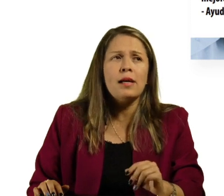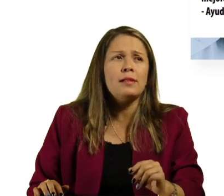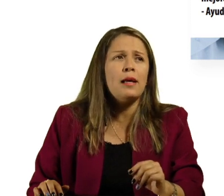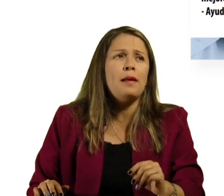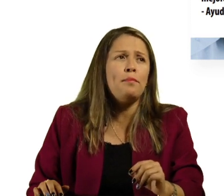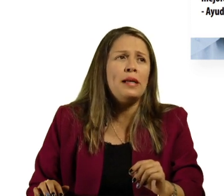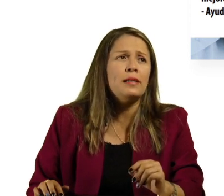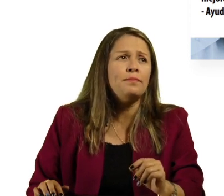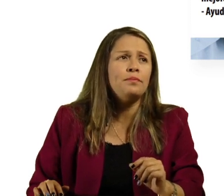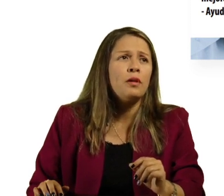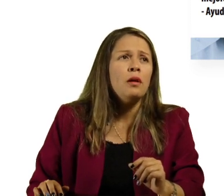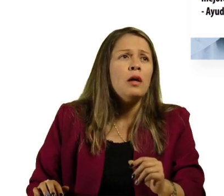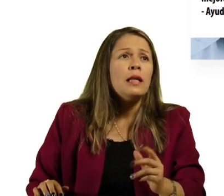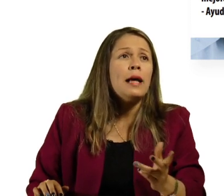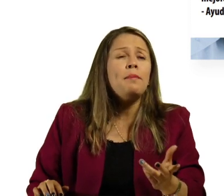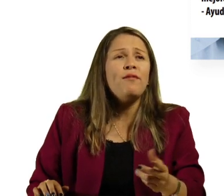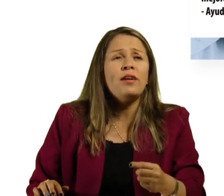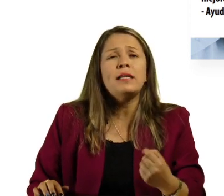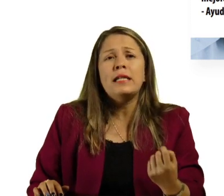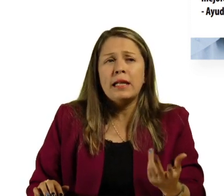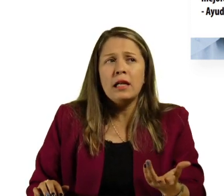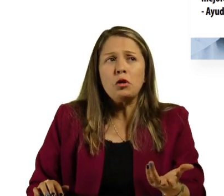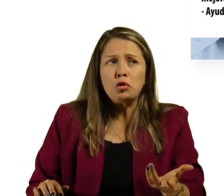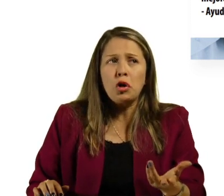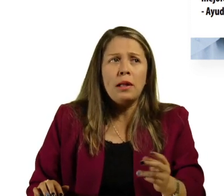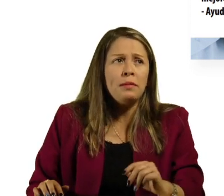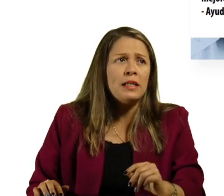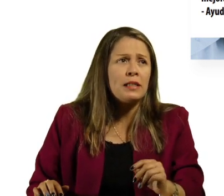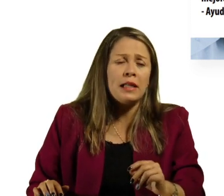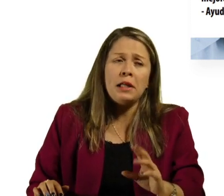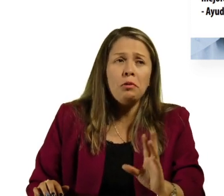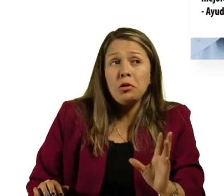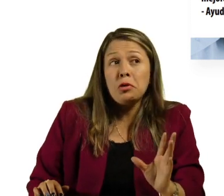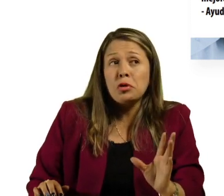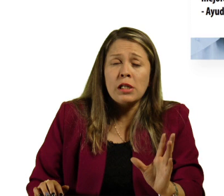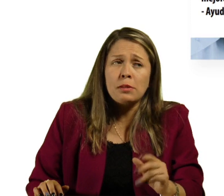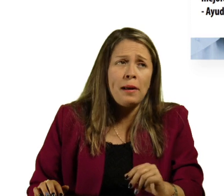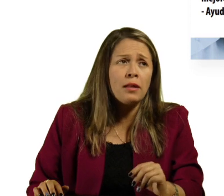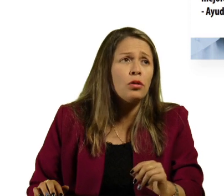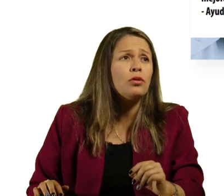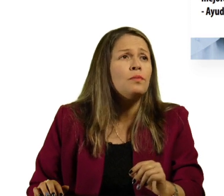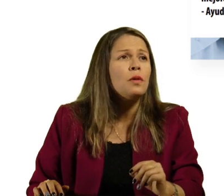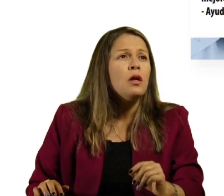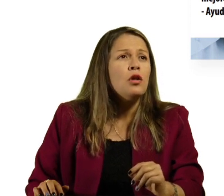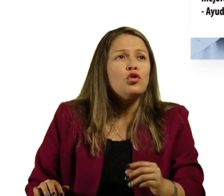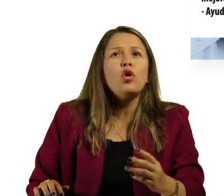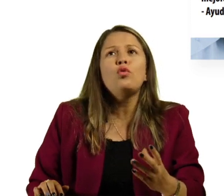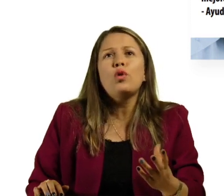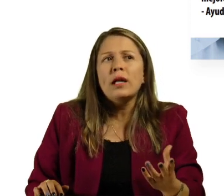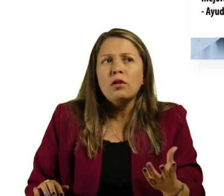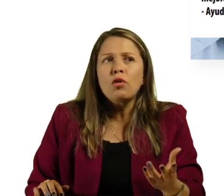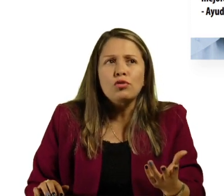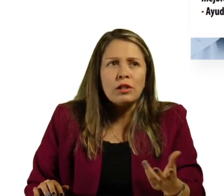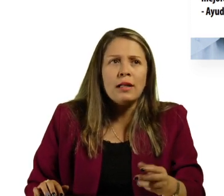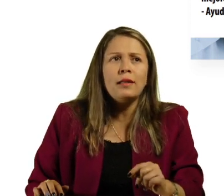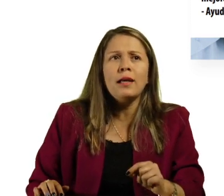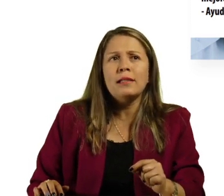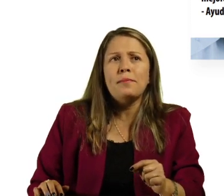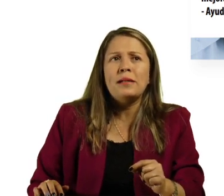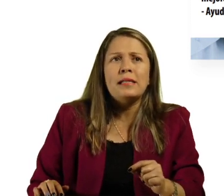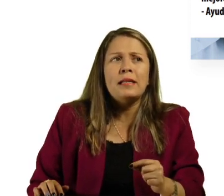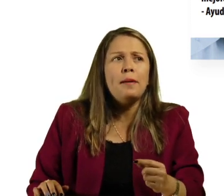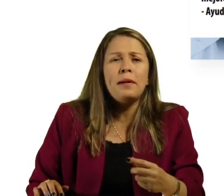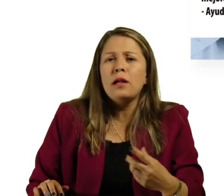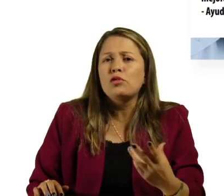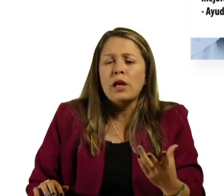interno que se hace de la empresa. También facilitan el control administrativo de otros aspectos. Son un reto constante que